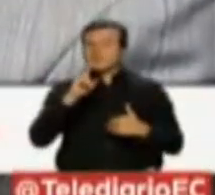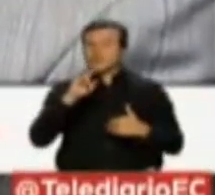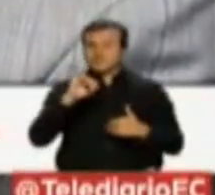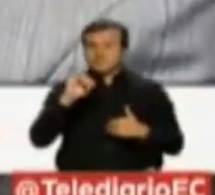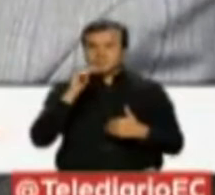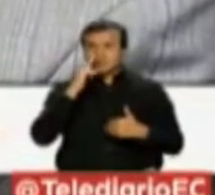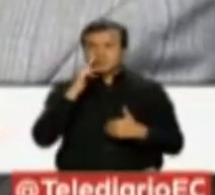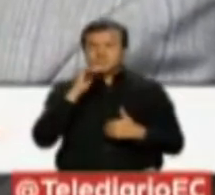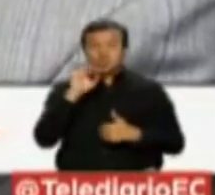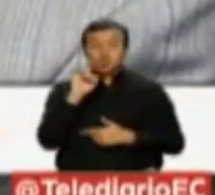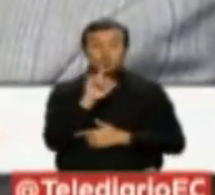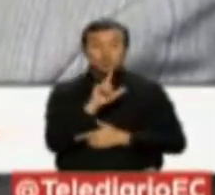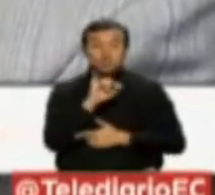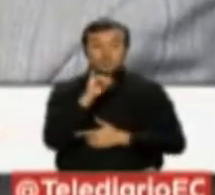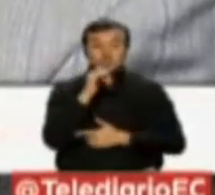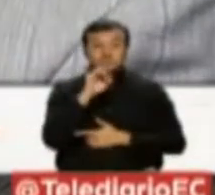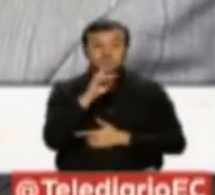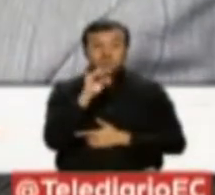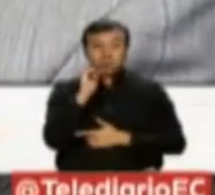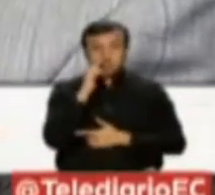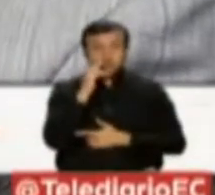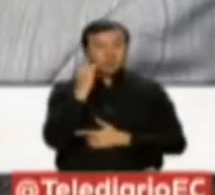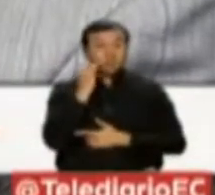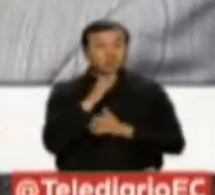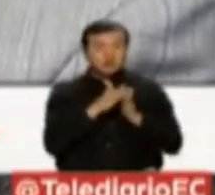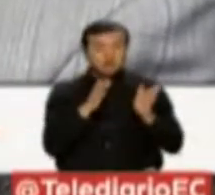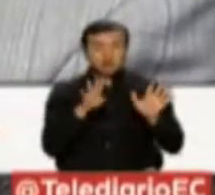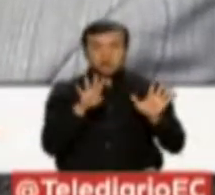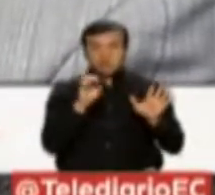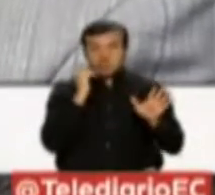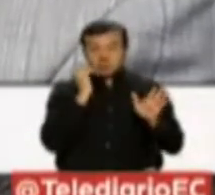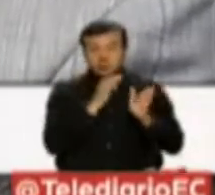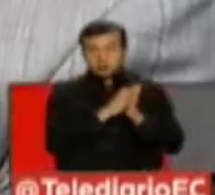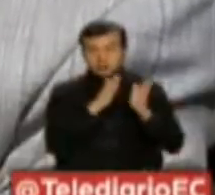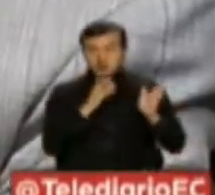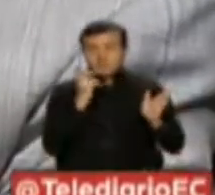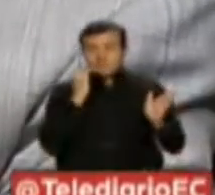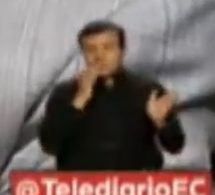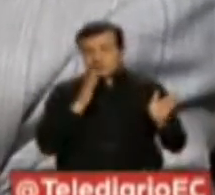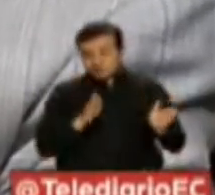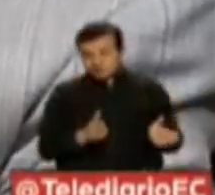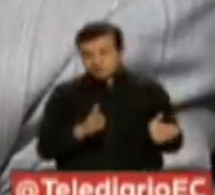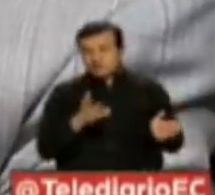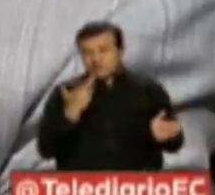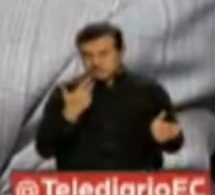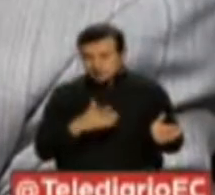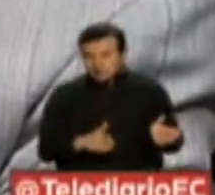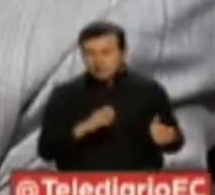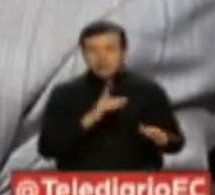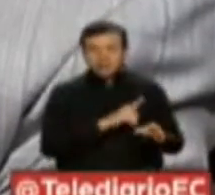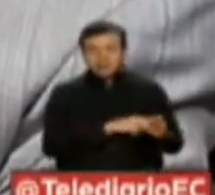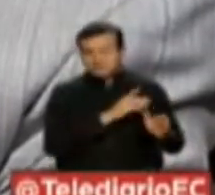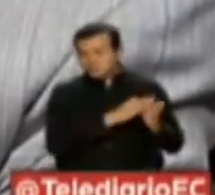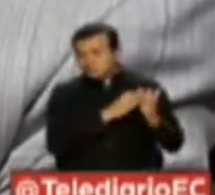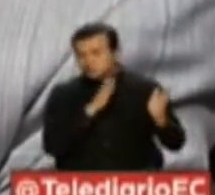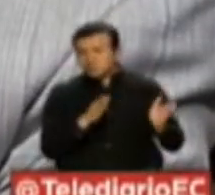lunes 18 de junio fenecen los 90 días del plazo de la